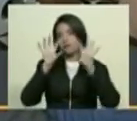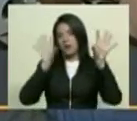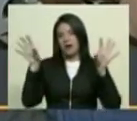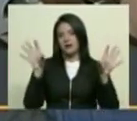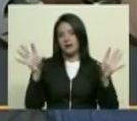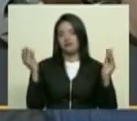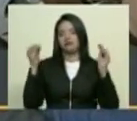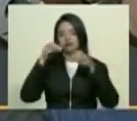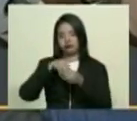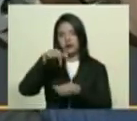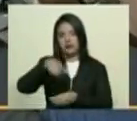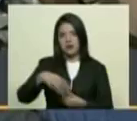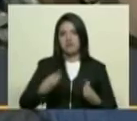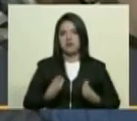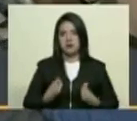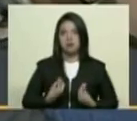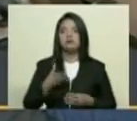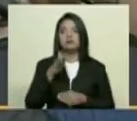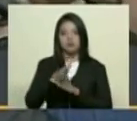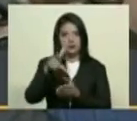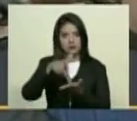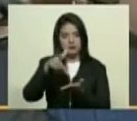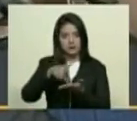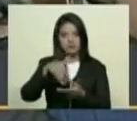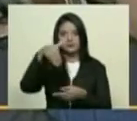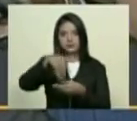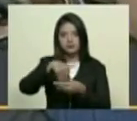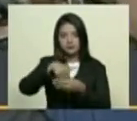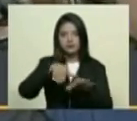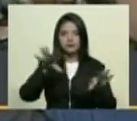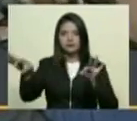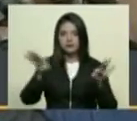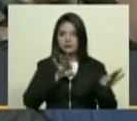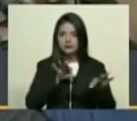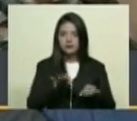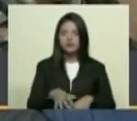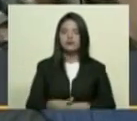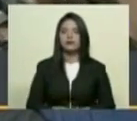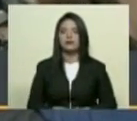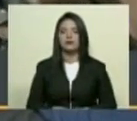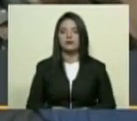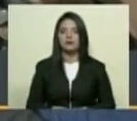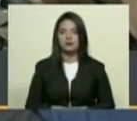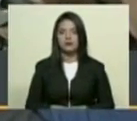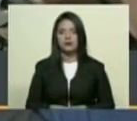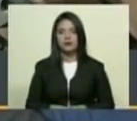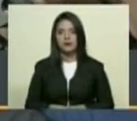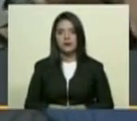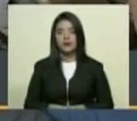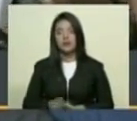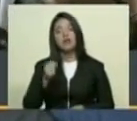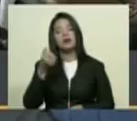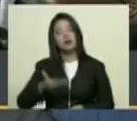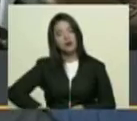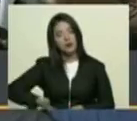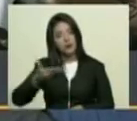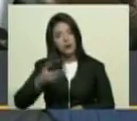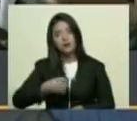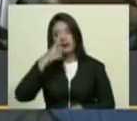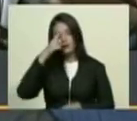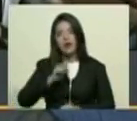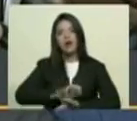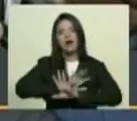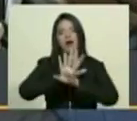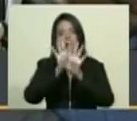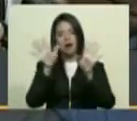que ejercerán sus derechos para elegir los consejos legislativos de los estados es muy importante tener claro en este